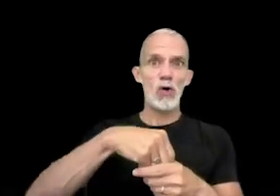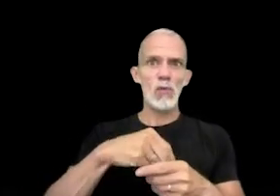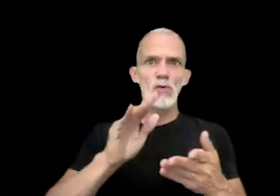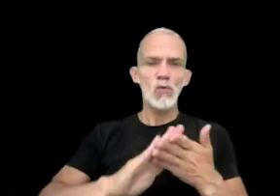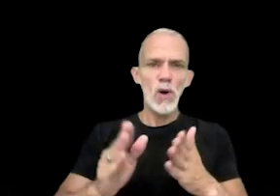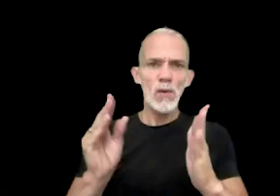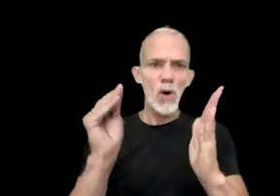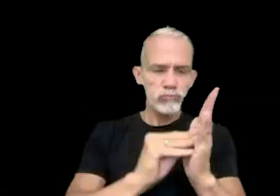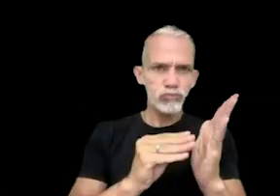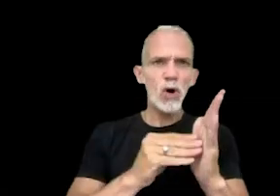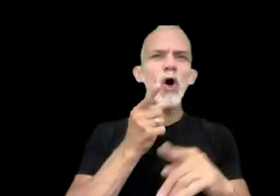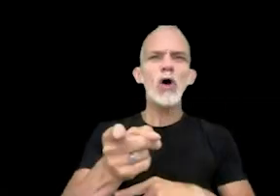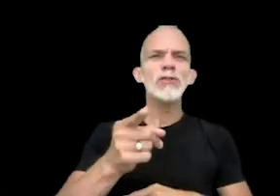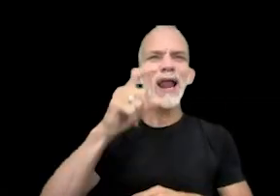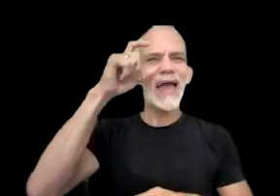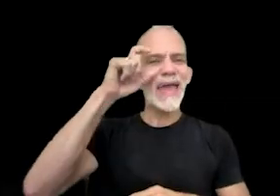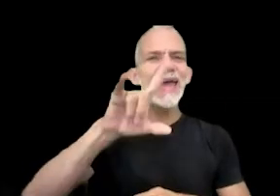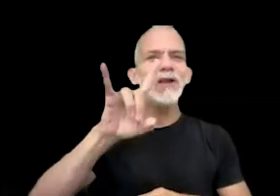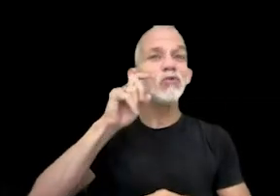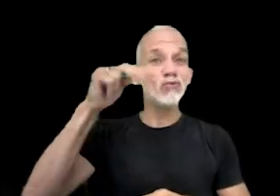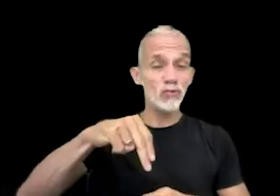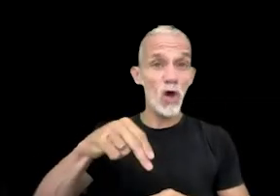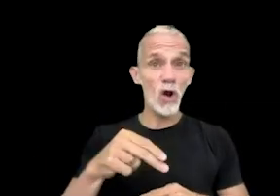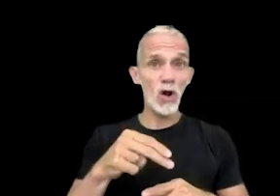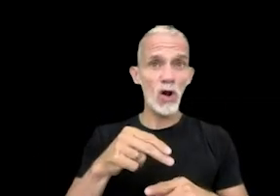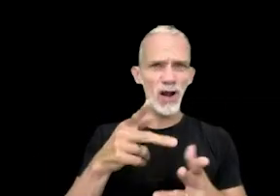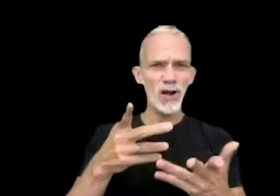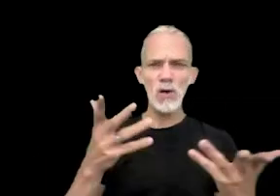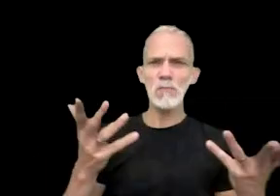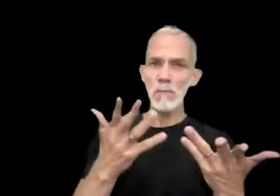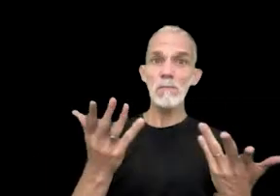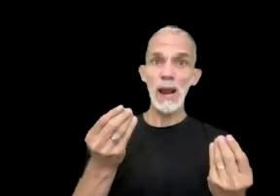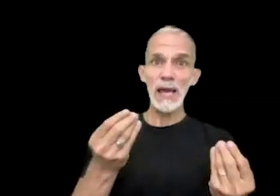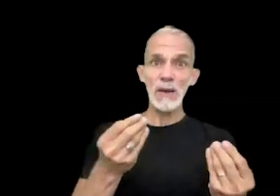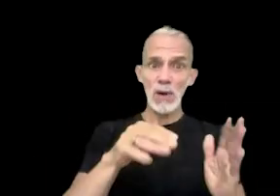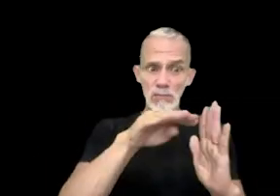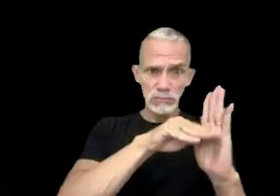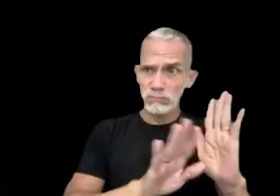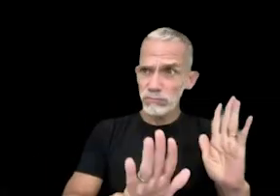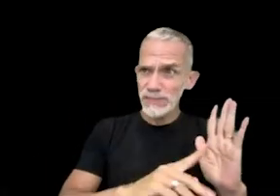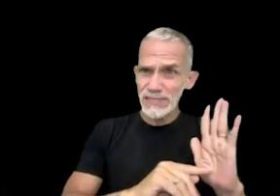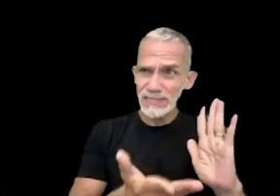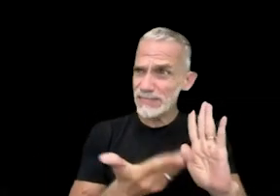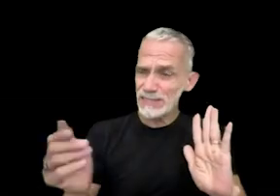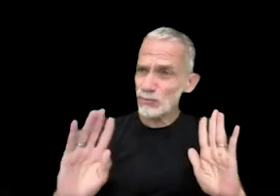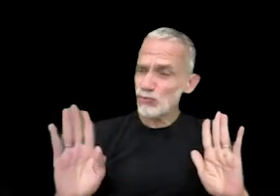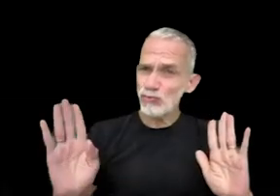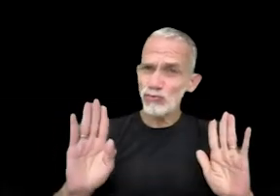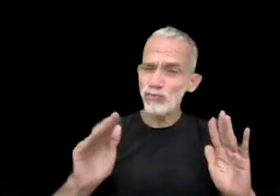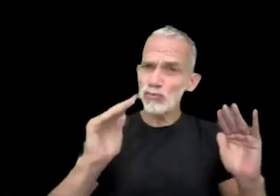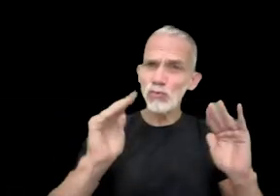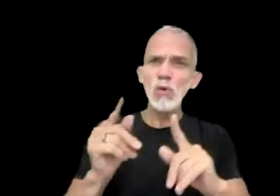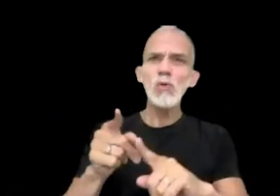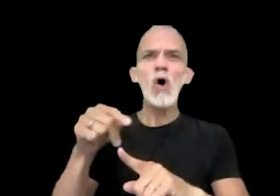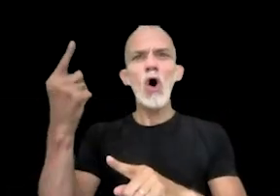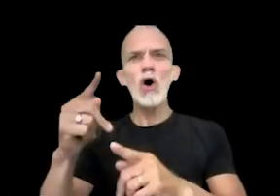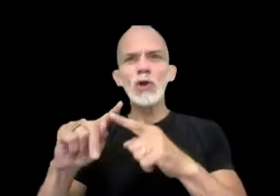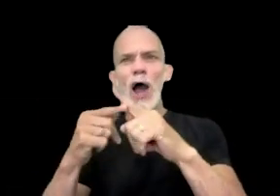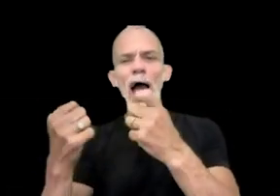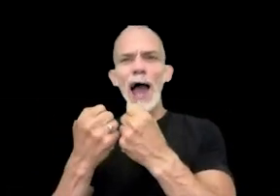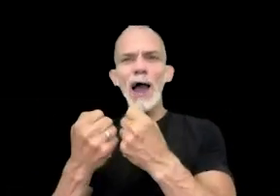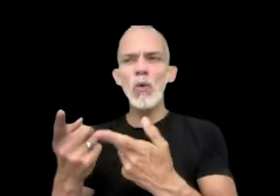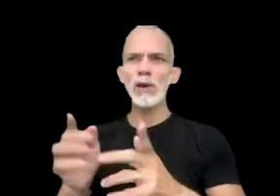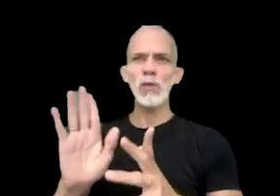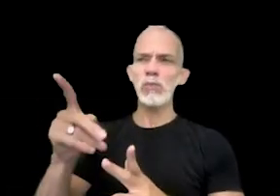cláusula anti-ilusión, viene a esto justamente, a evitar que me vacíen el contenido de una norma interna por